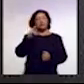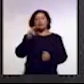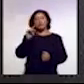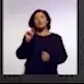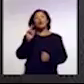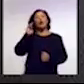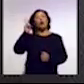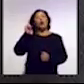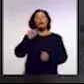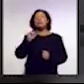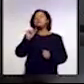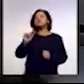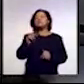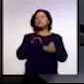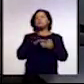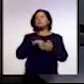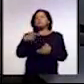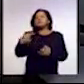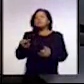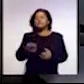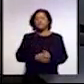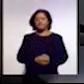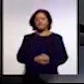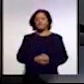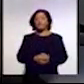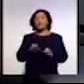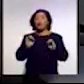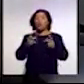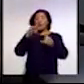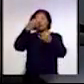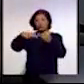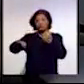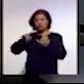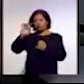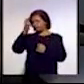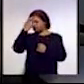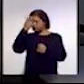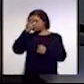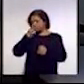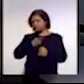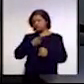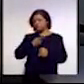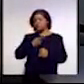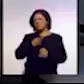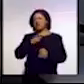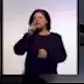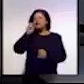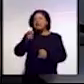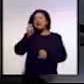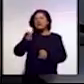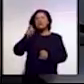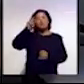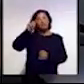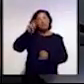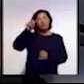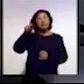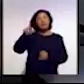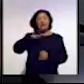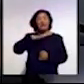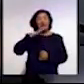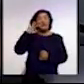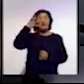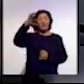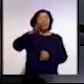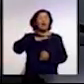perfecto secretario por último recuerda nos un poco y muy general en qué consiste esta beca y si va a haber más todavía